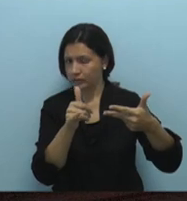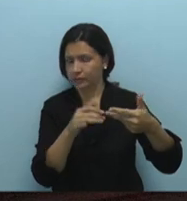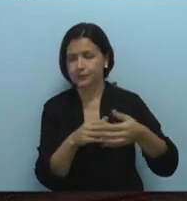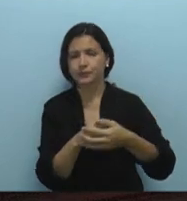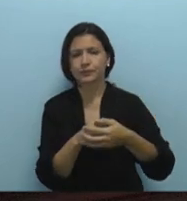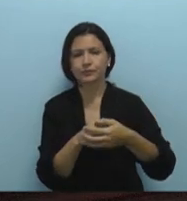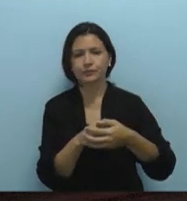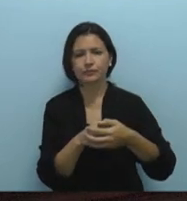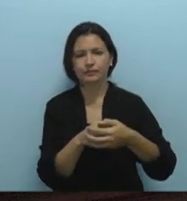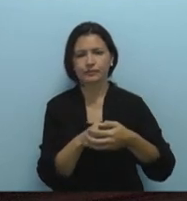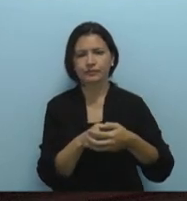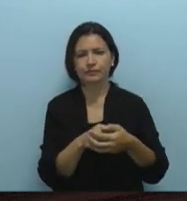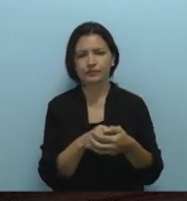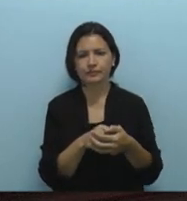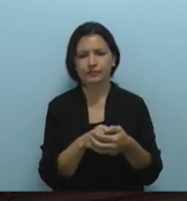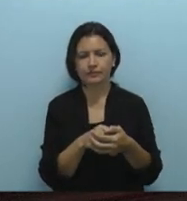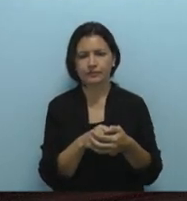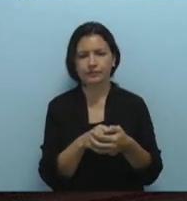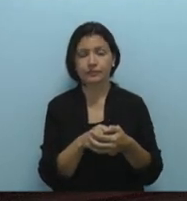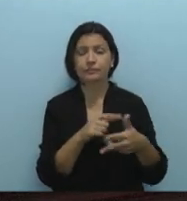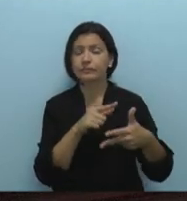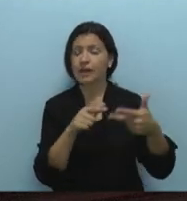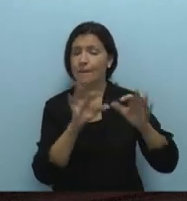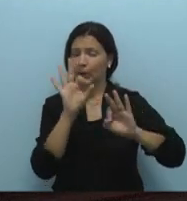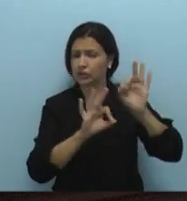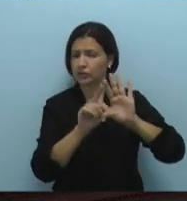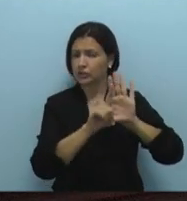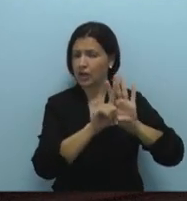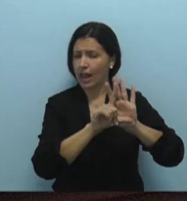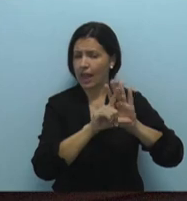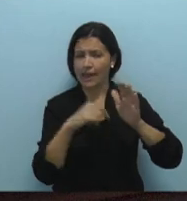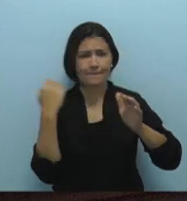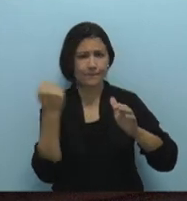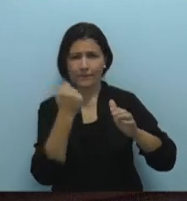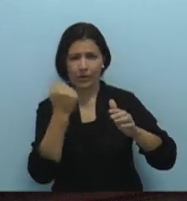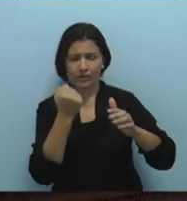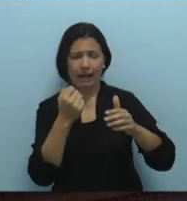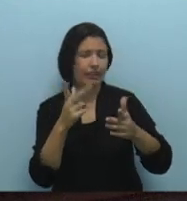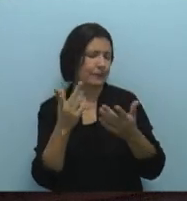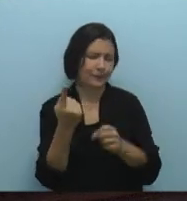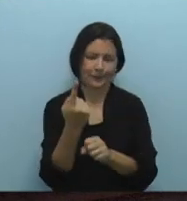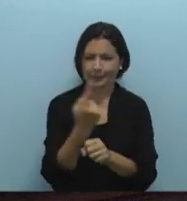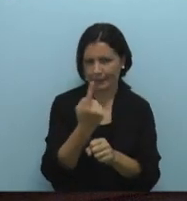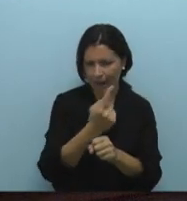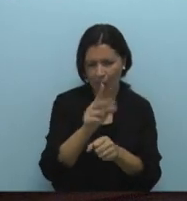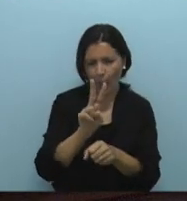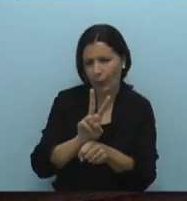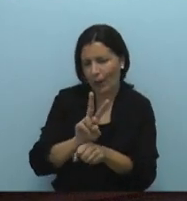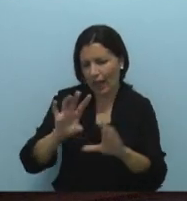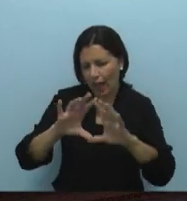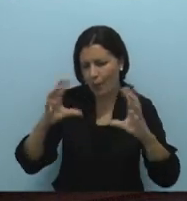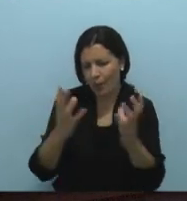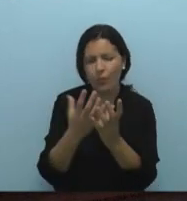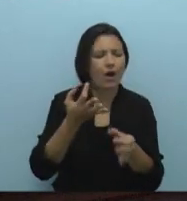ley y que creo que es importante que remarquemos. Ni hablar del impacto ambiental, ¿no? Estamos hablando de